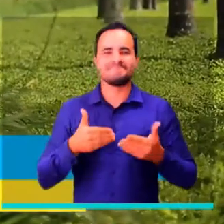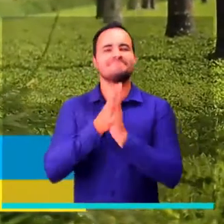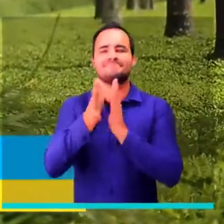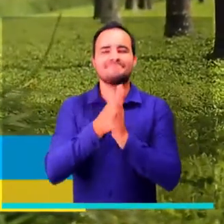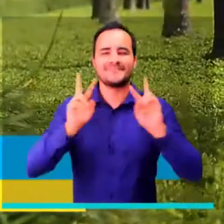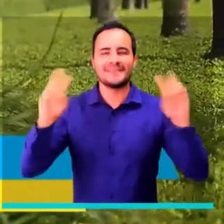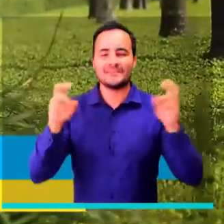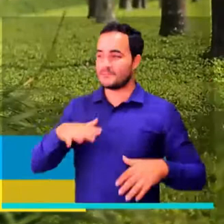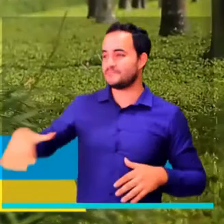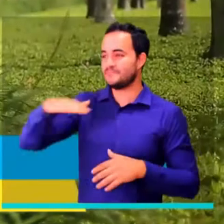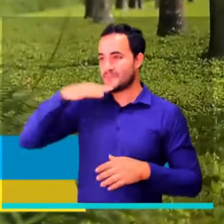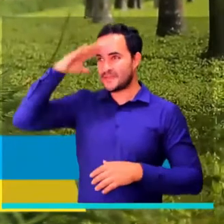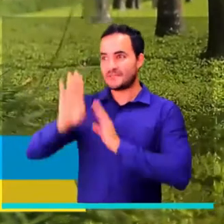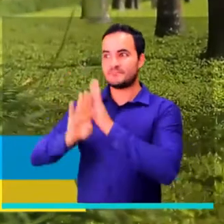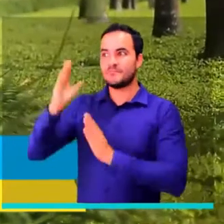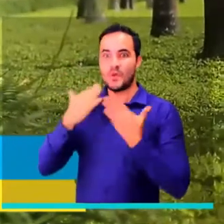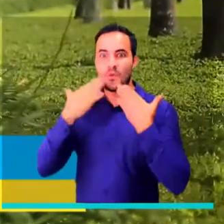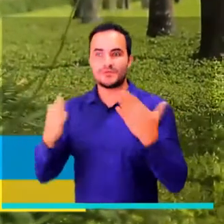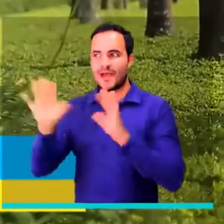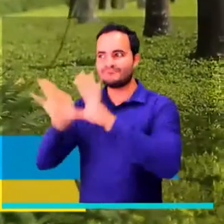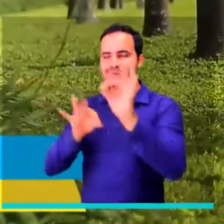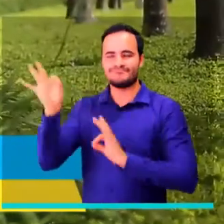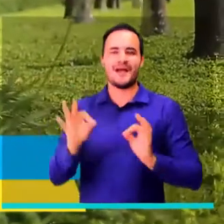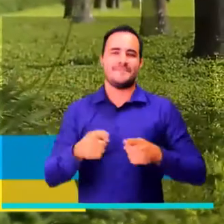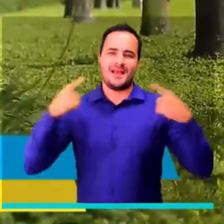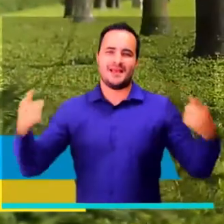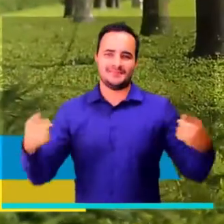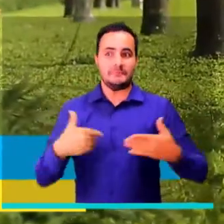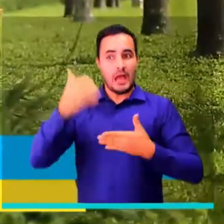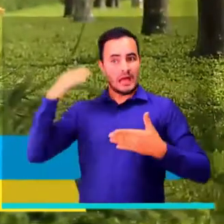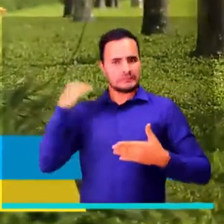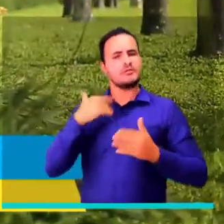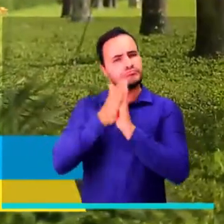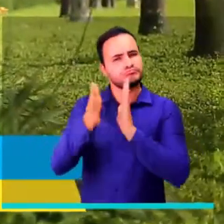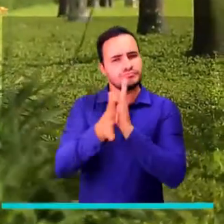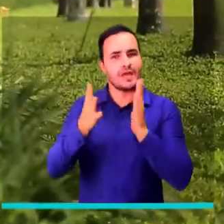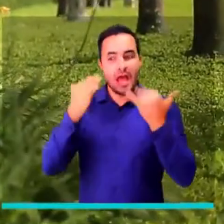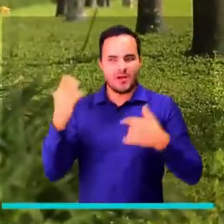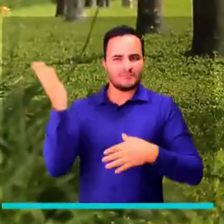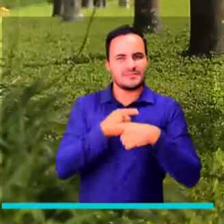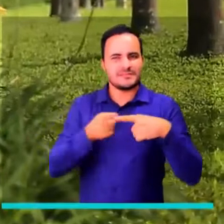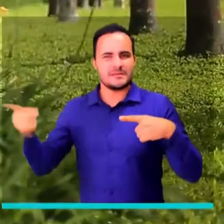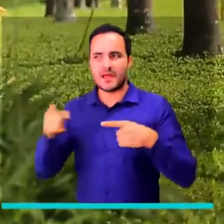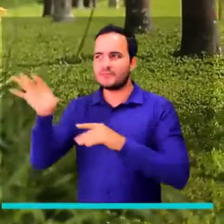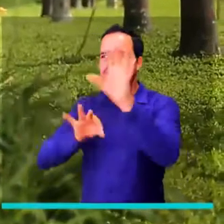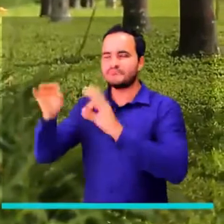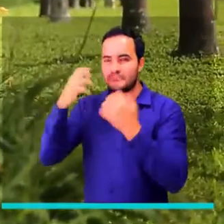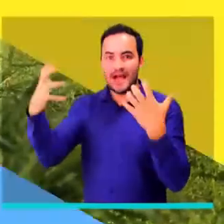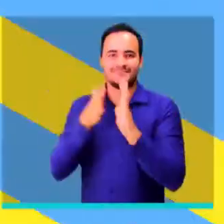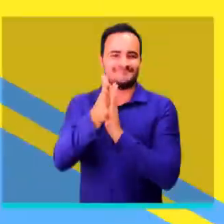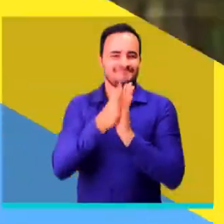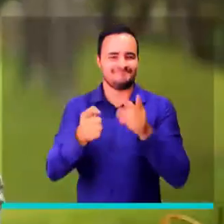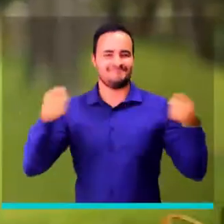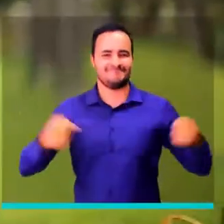Bienvenidos, es un placer acompañarlos en una nueva emisión de Medellín Conecta TV. Aquí conocerás los hechos y las historias más destacadas de nuestra